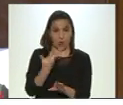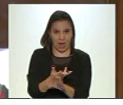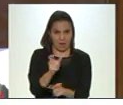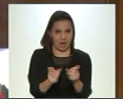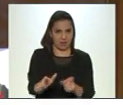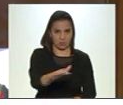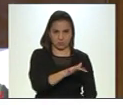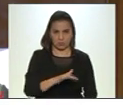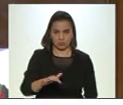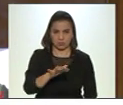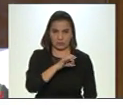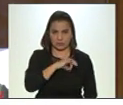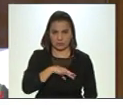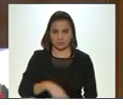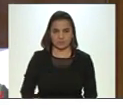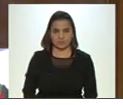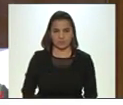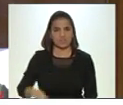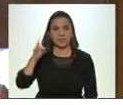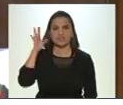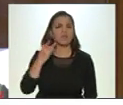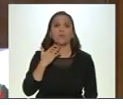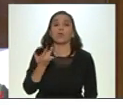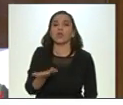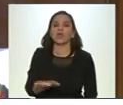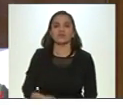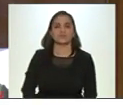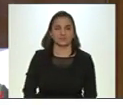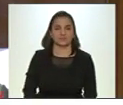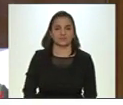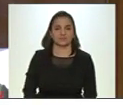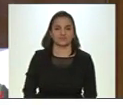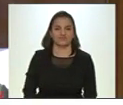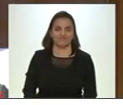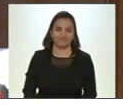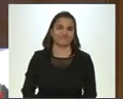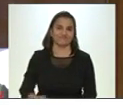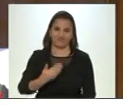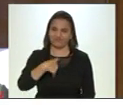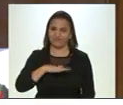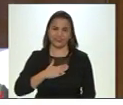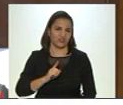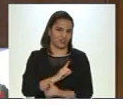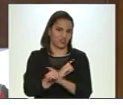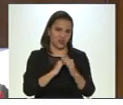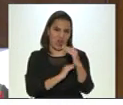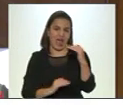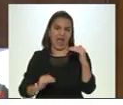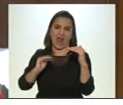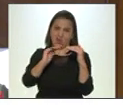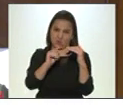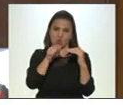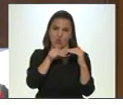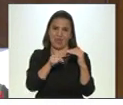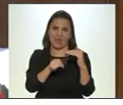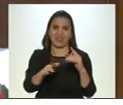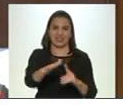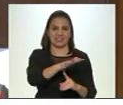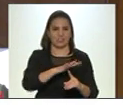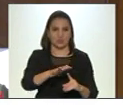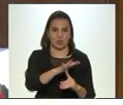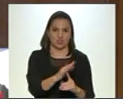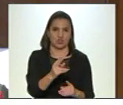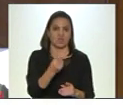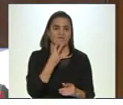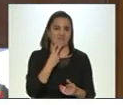sociedad? ¿Saben por qué? Porque nosotros no estamos a la altura de los acontecimientos que nuestro país nos está